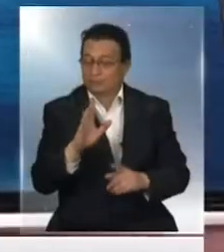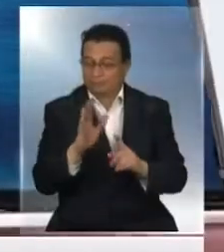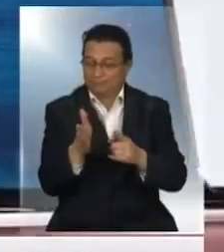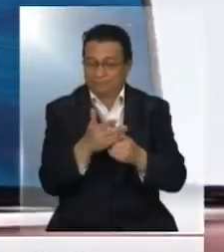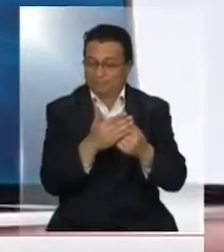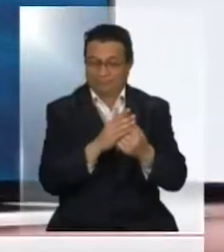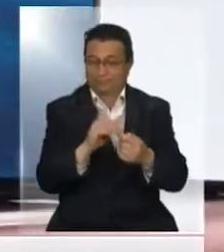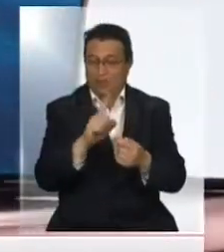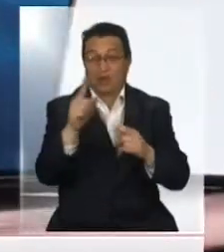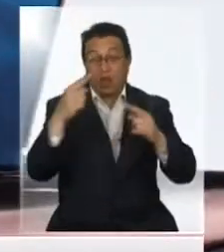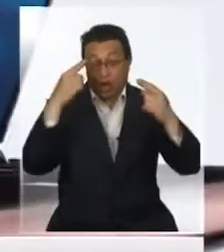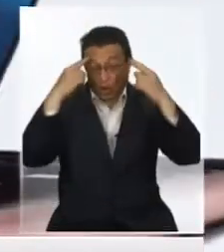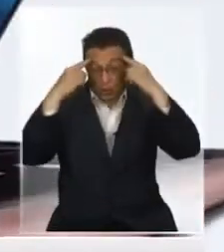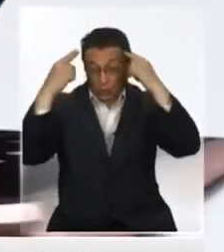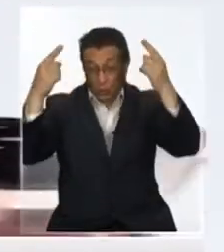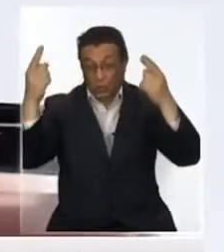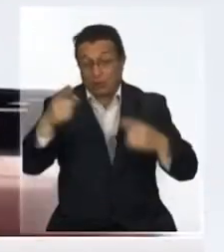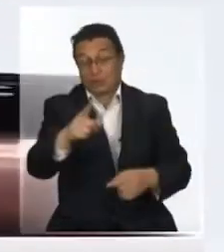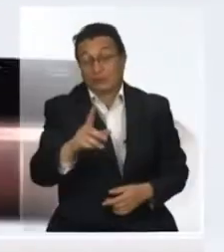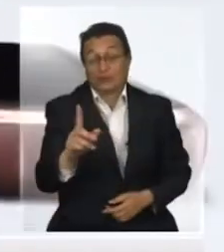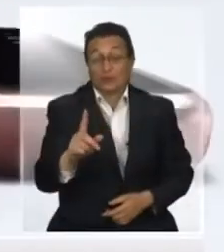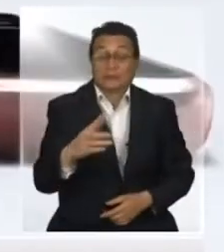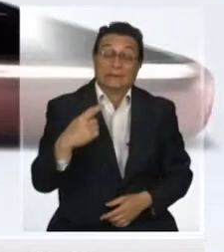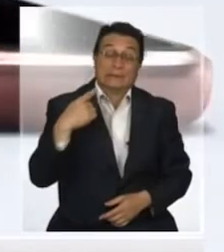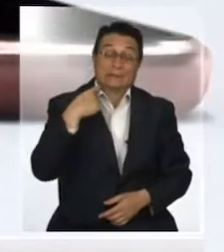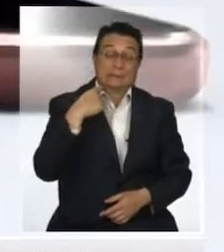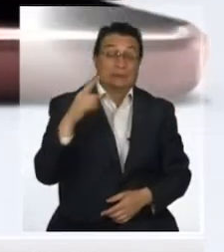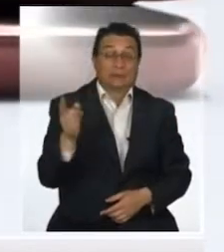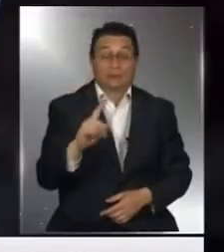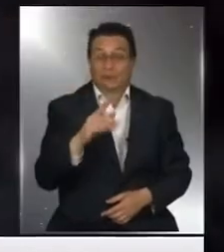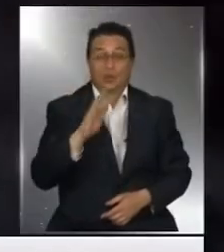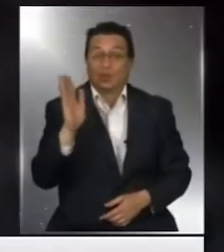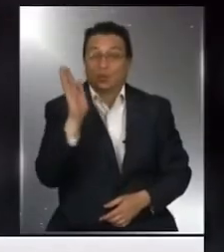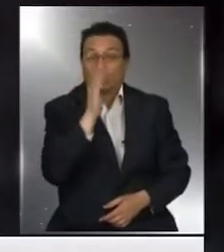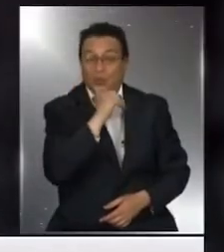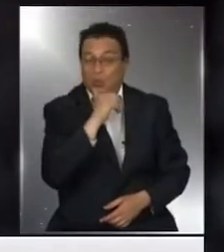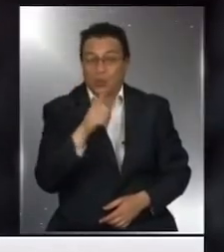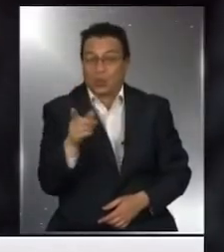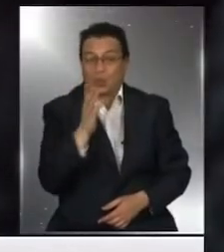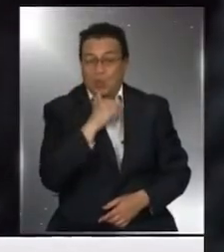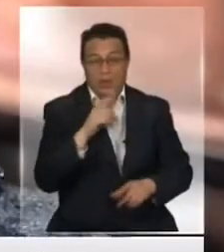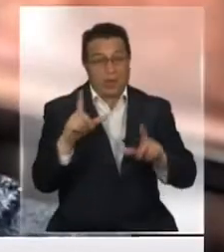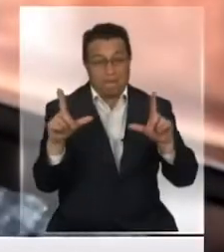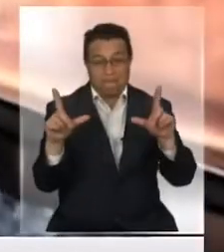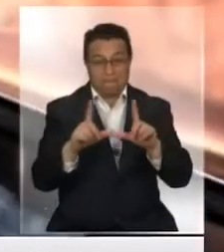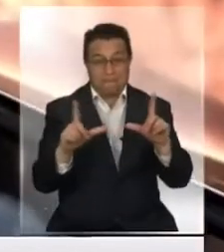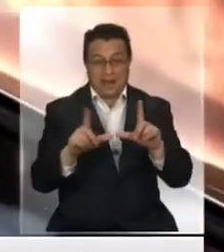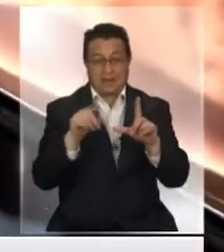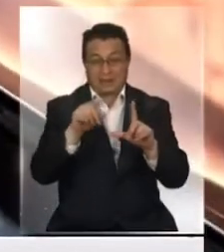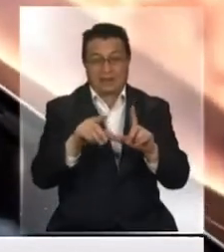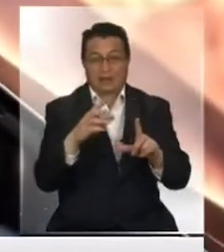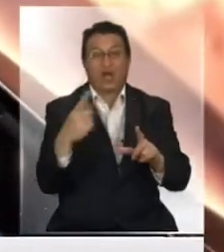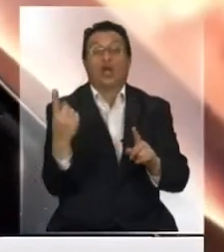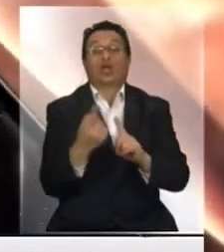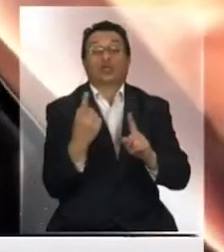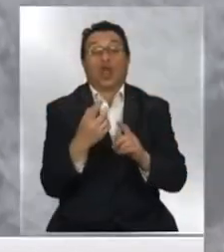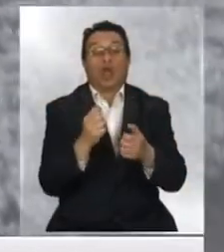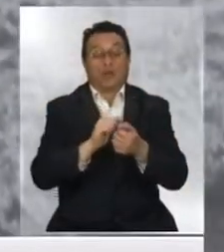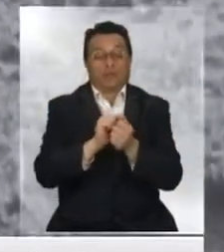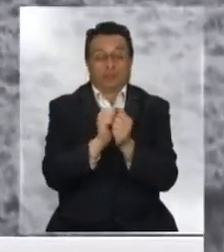quizás soñadores no les va a gustar es que no existe tal pantalla